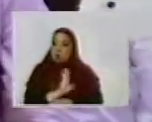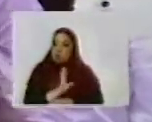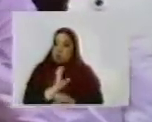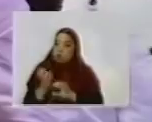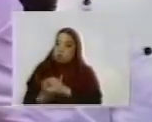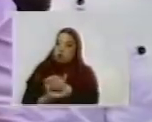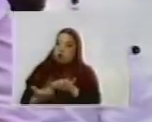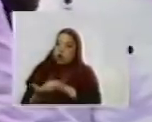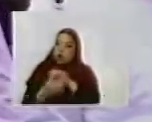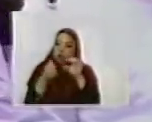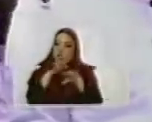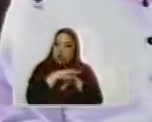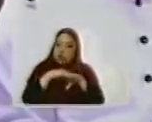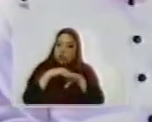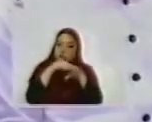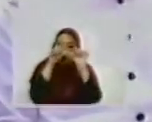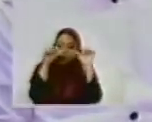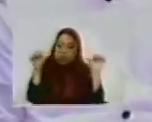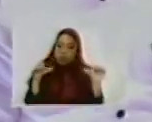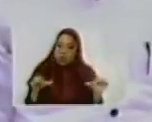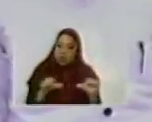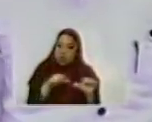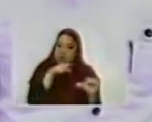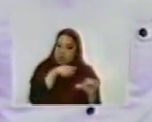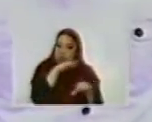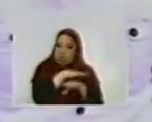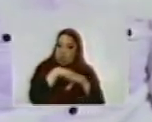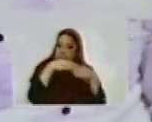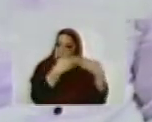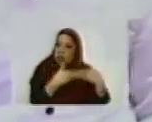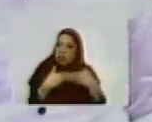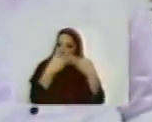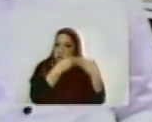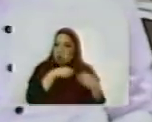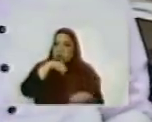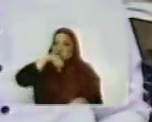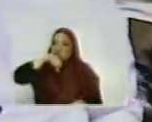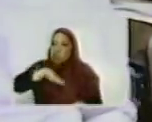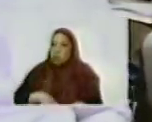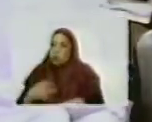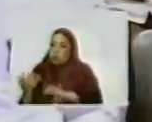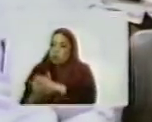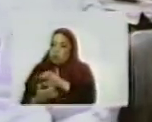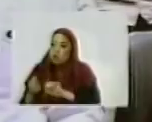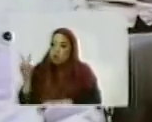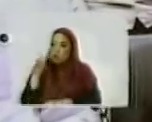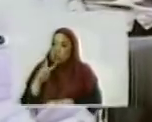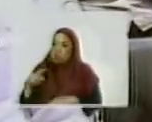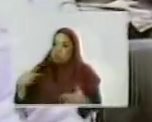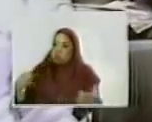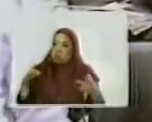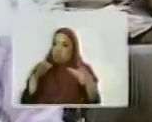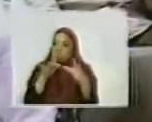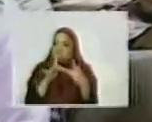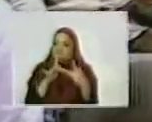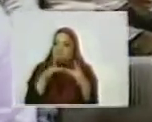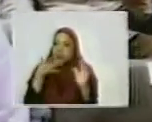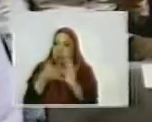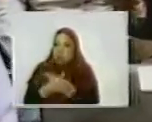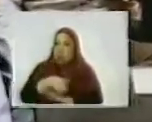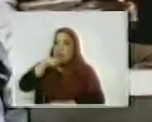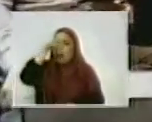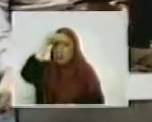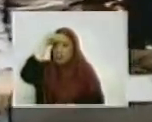capitalismo ha generado históricamente en la humanidad. Pero más allá, entendió